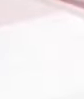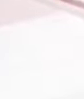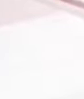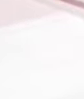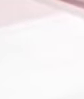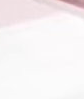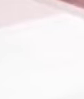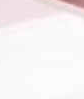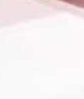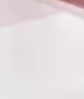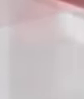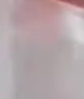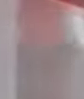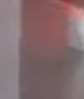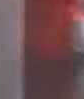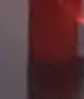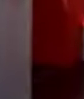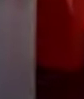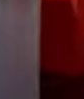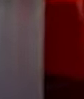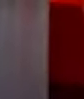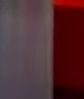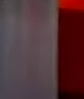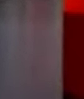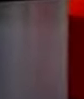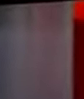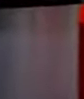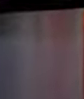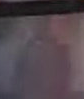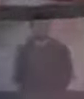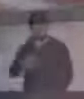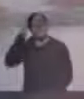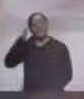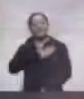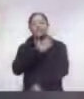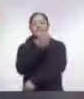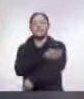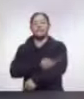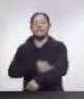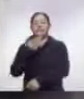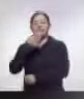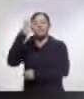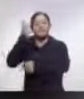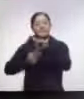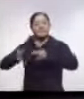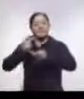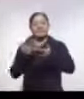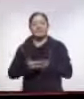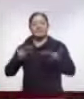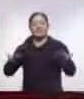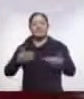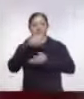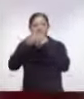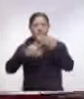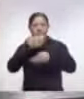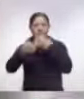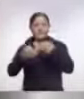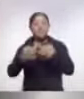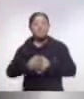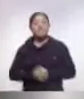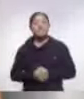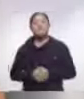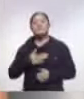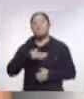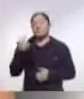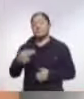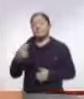¡Suscríbete al canal! Buenas tardes, le doy la bienvenida a esta segunda emisión de Ahora Noticias.